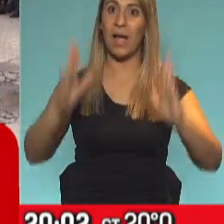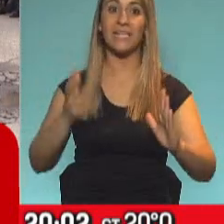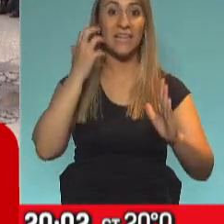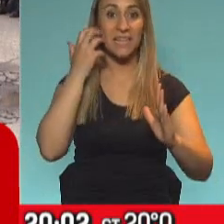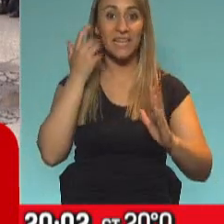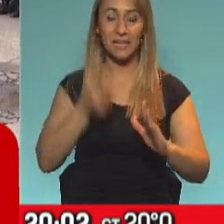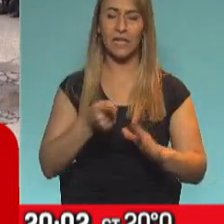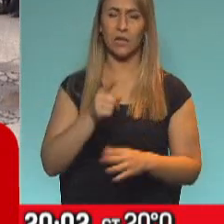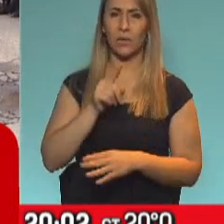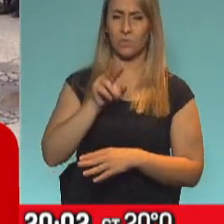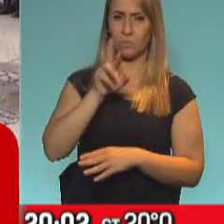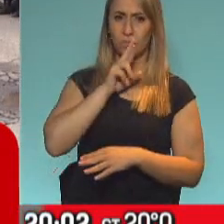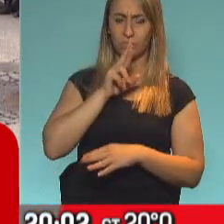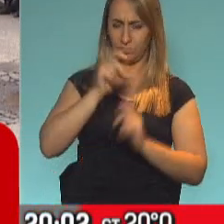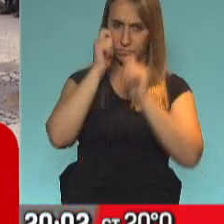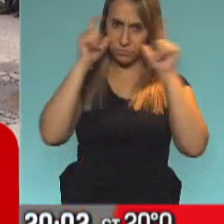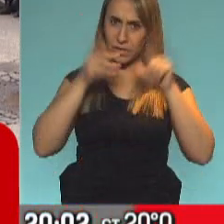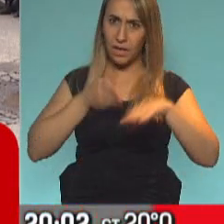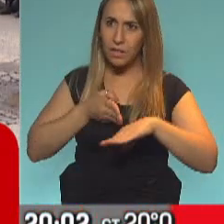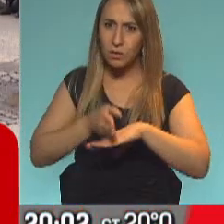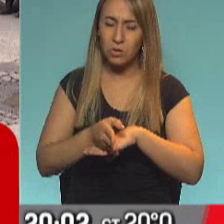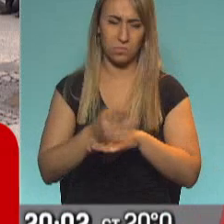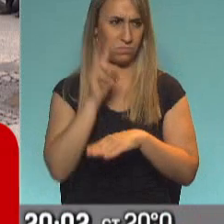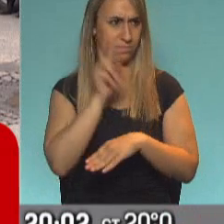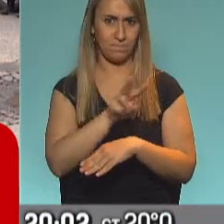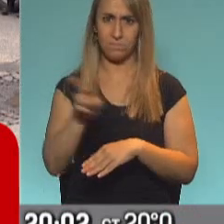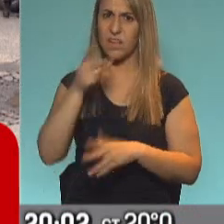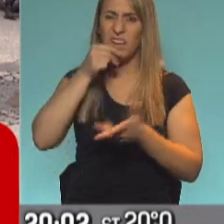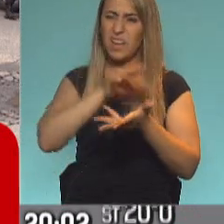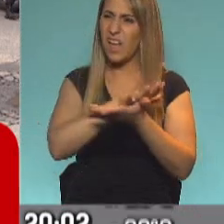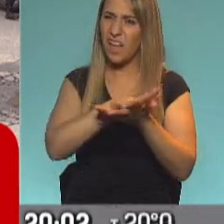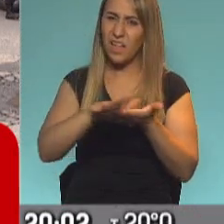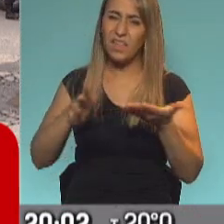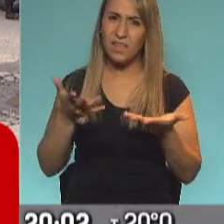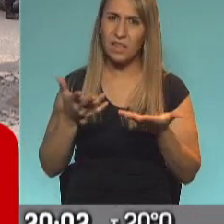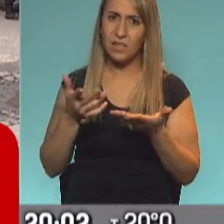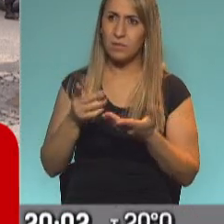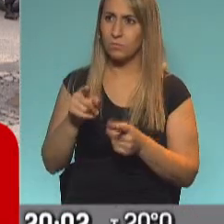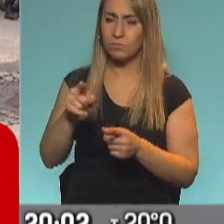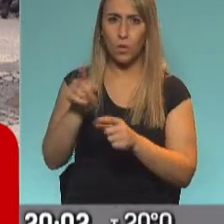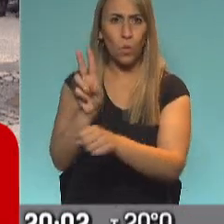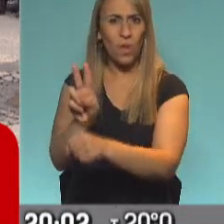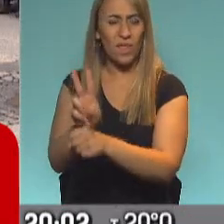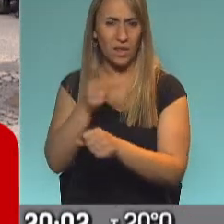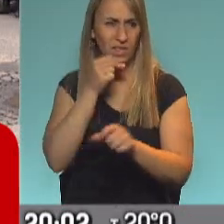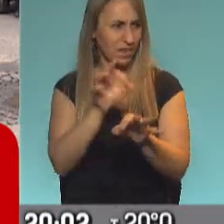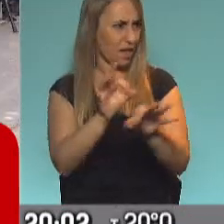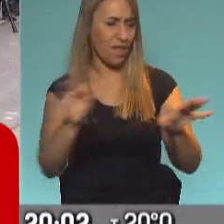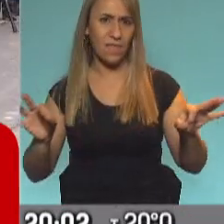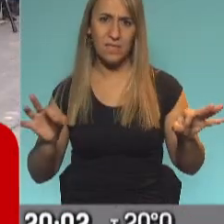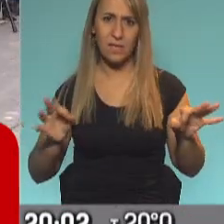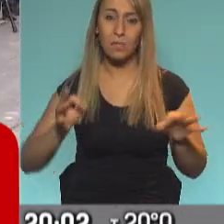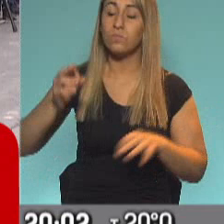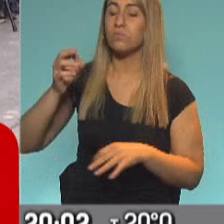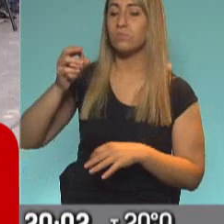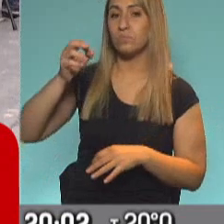que se sorprendió al ingresar y ver que no había nadie que estuviera cuidándolo a Diego, a tal punto que un